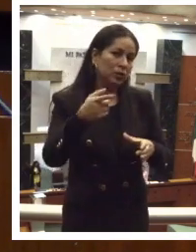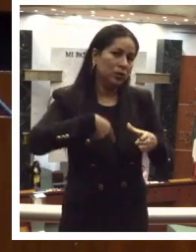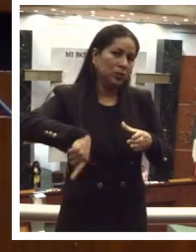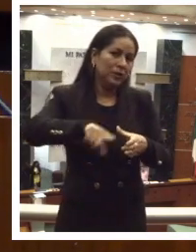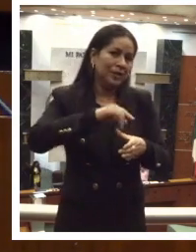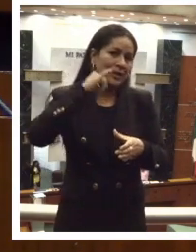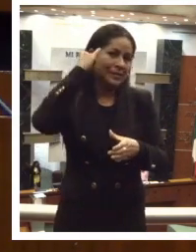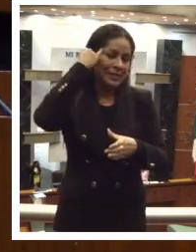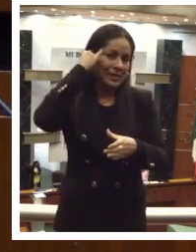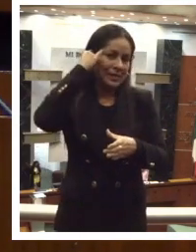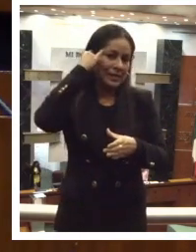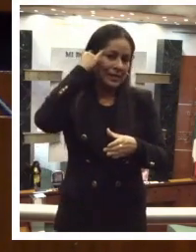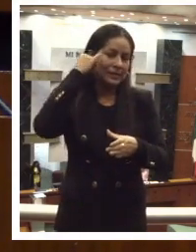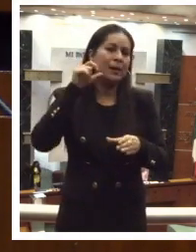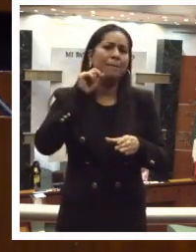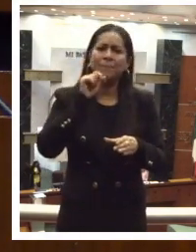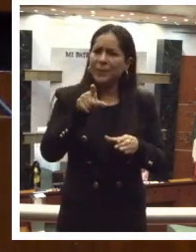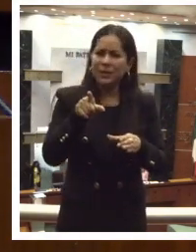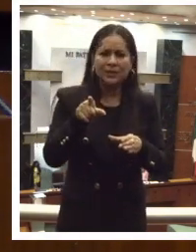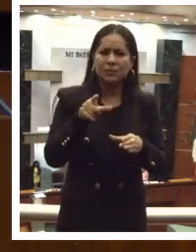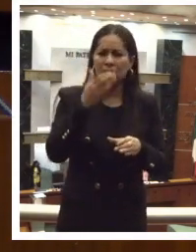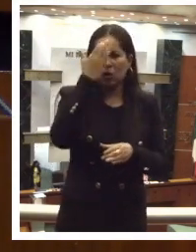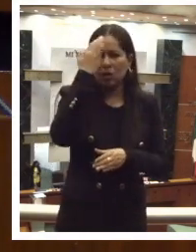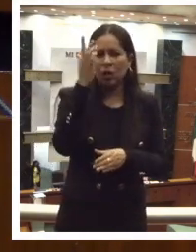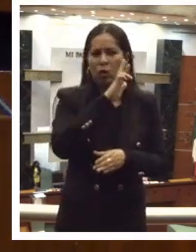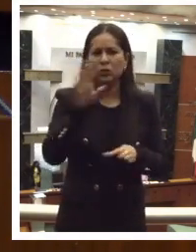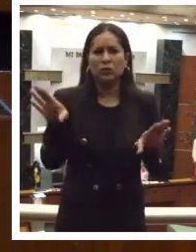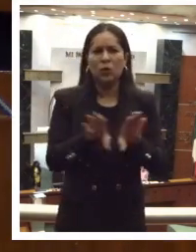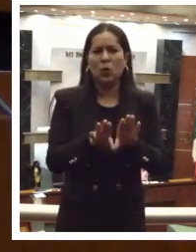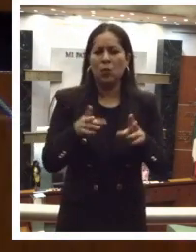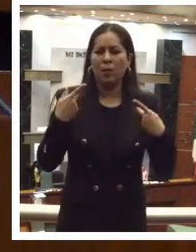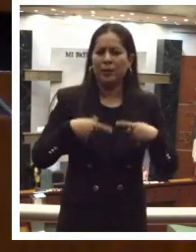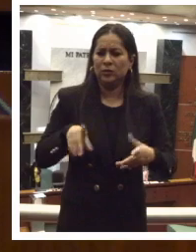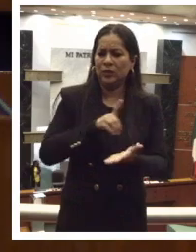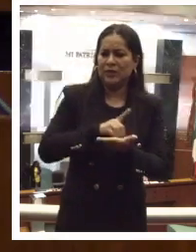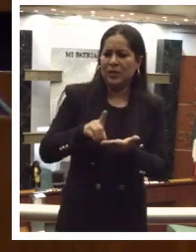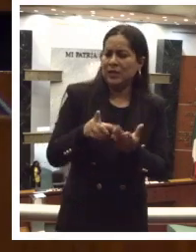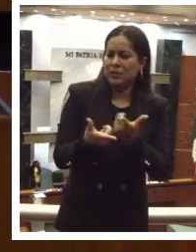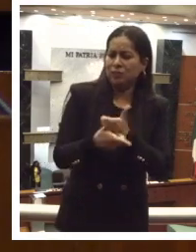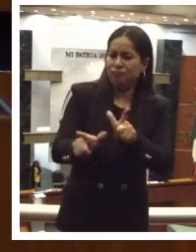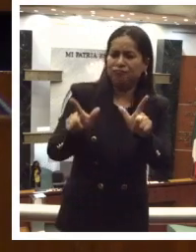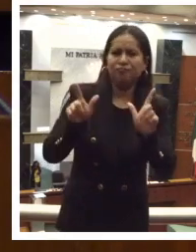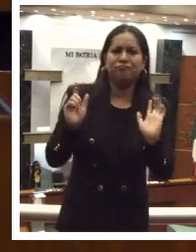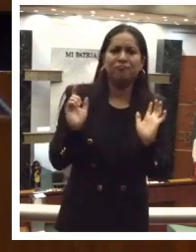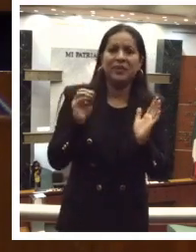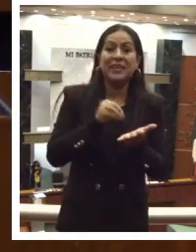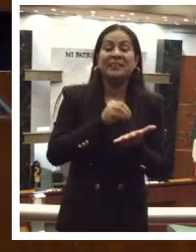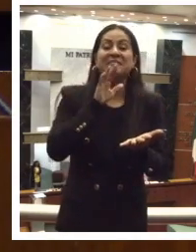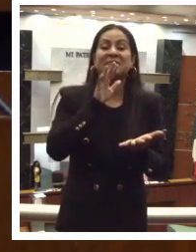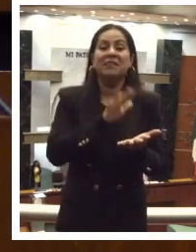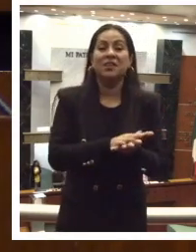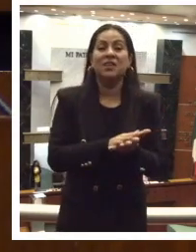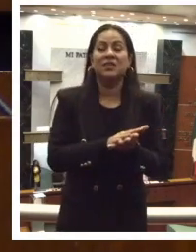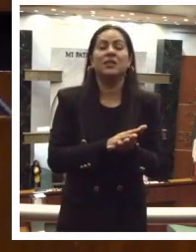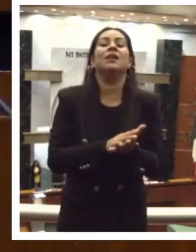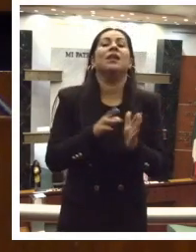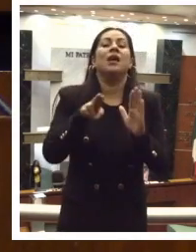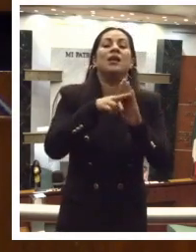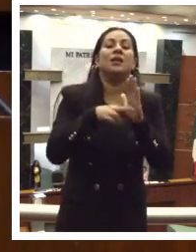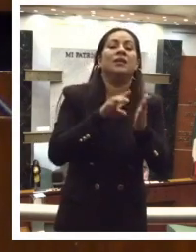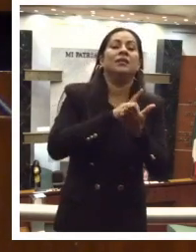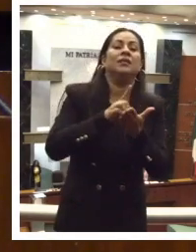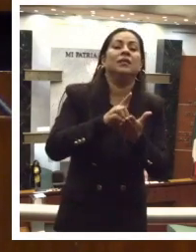comunidades indígenas. Asimismo, se les reconoce como sujetos de derecho público y establece los principios y